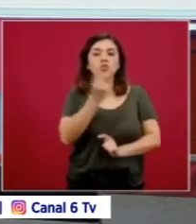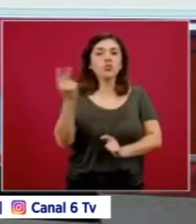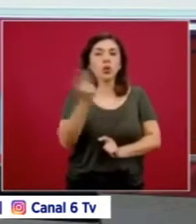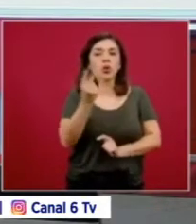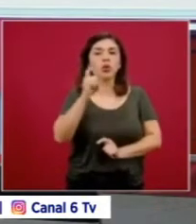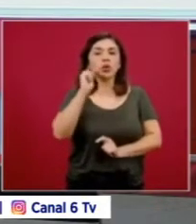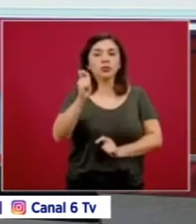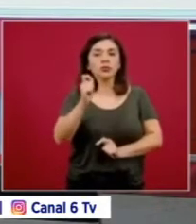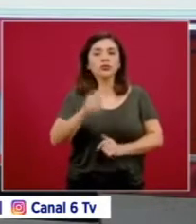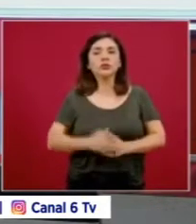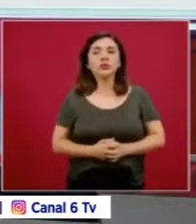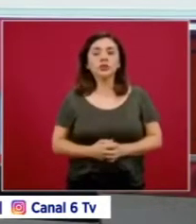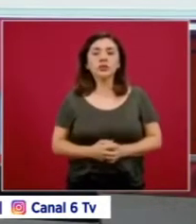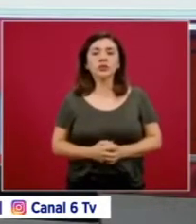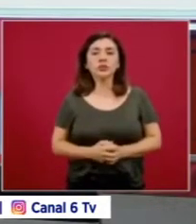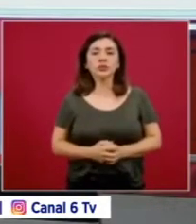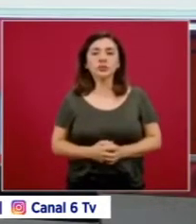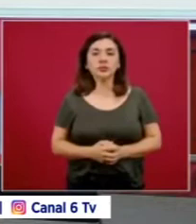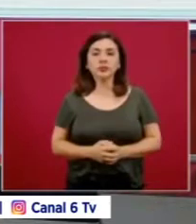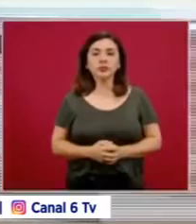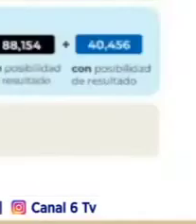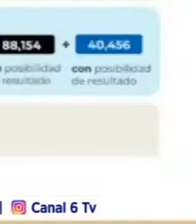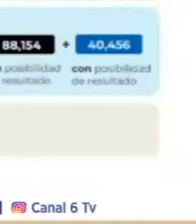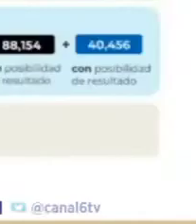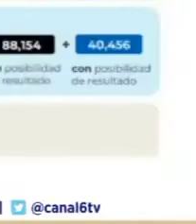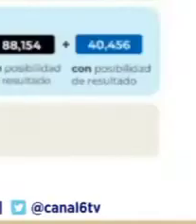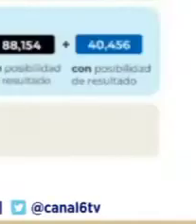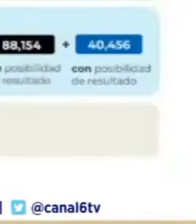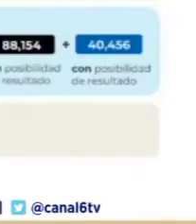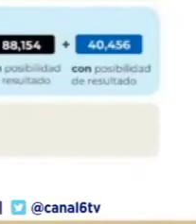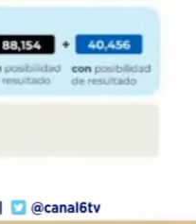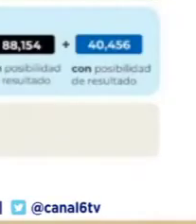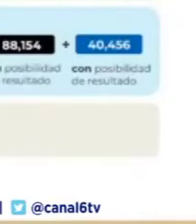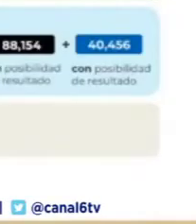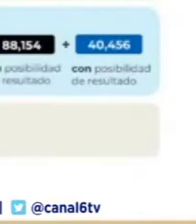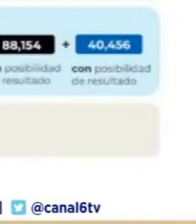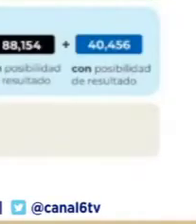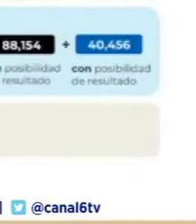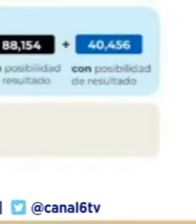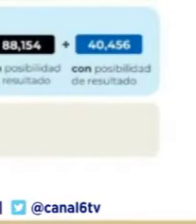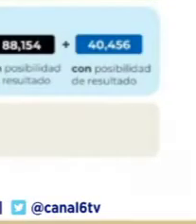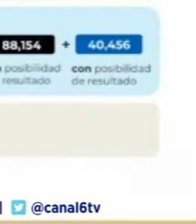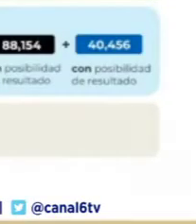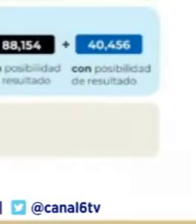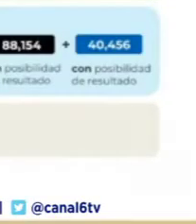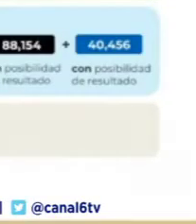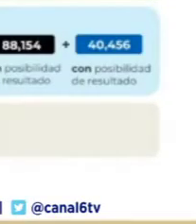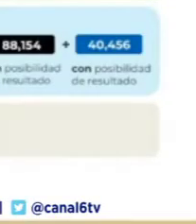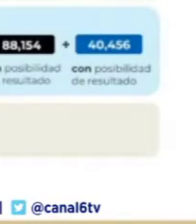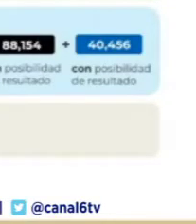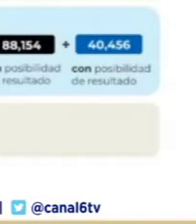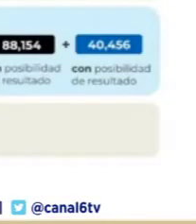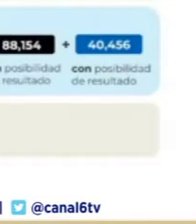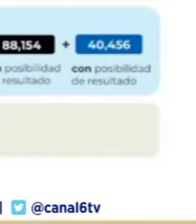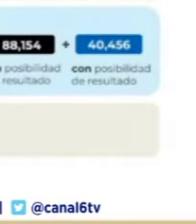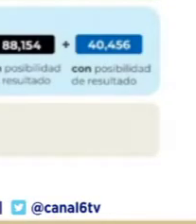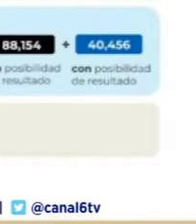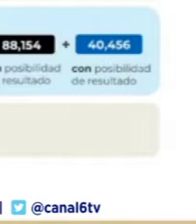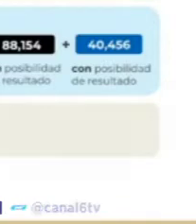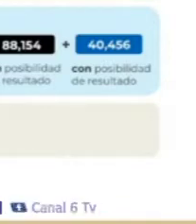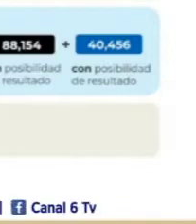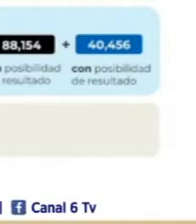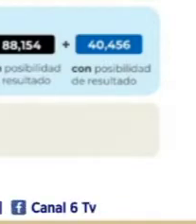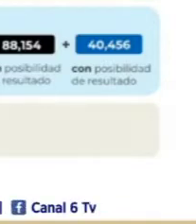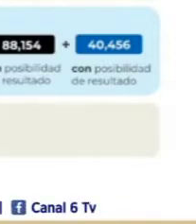culturales, deportivas, sin cumplir eficazmente las medidas higiénicas. Lamentablemente, muchas personas a